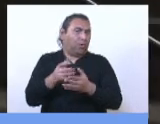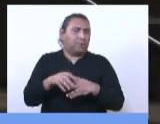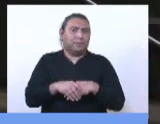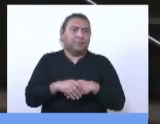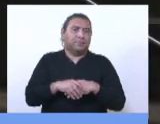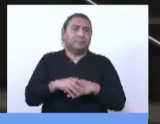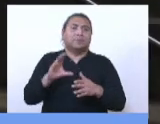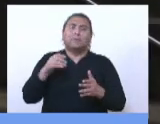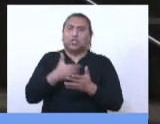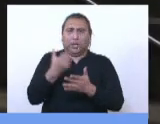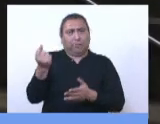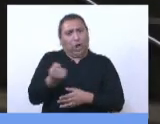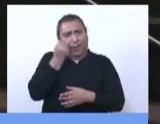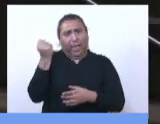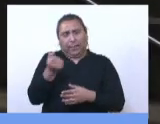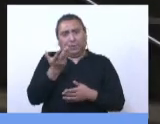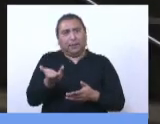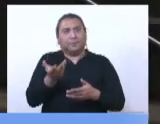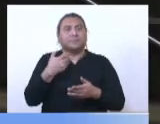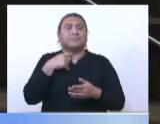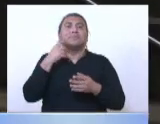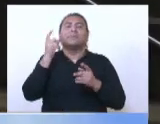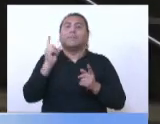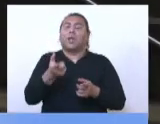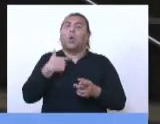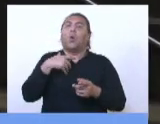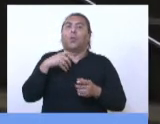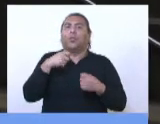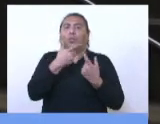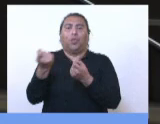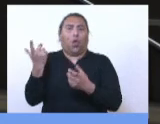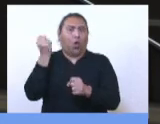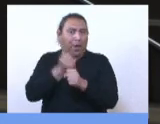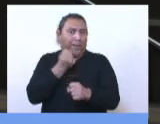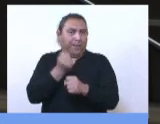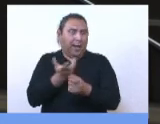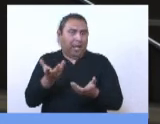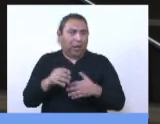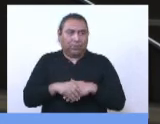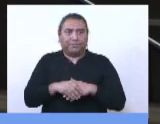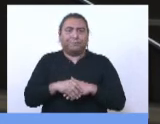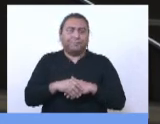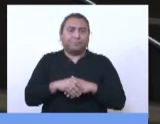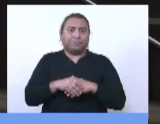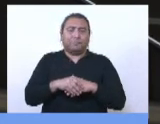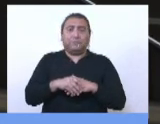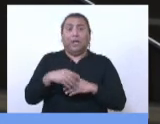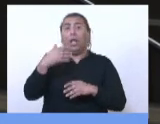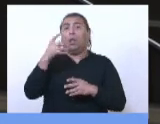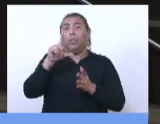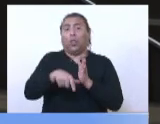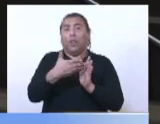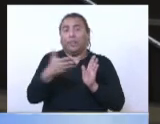para una inversión importante y obviamente hubo generación de empleo los gobierno néstor kirchner